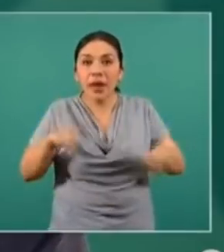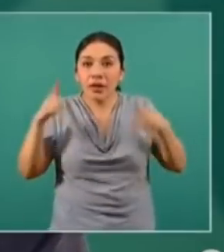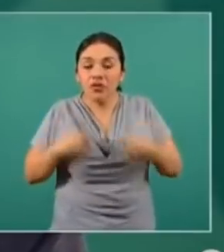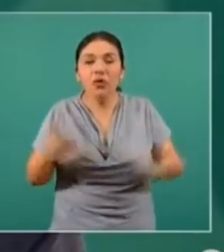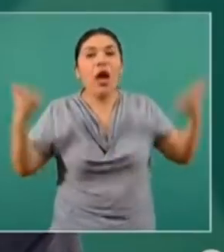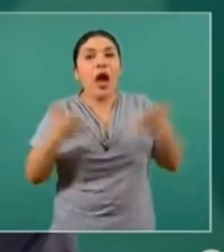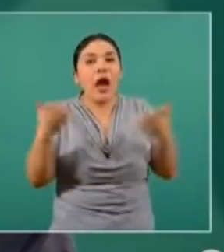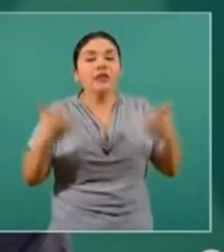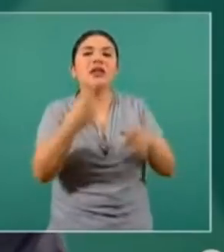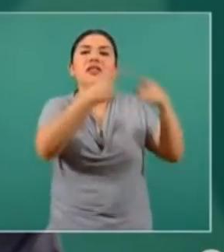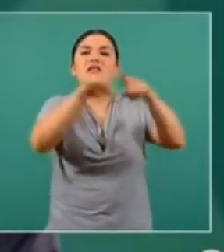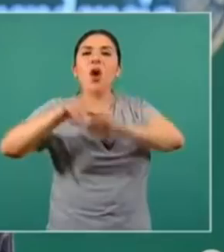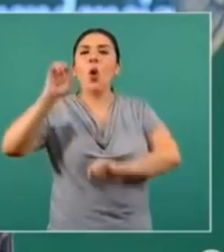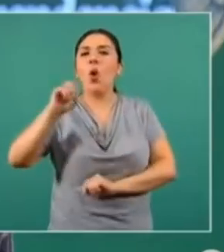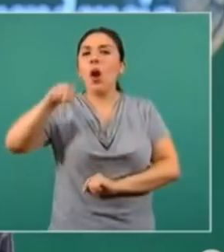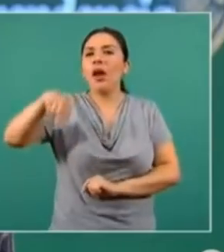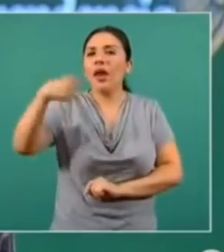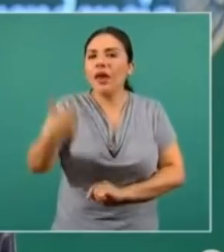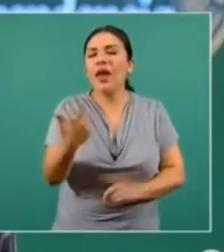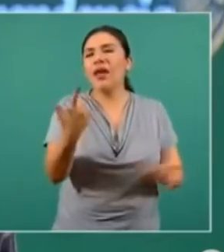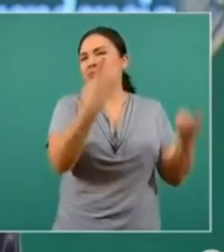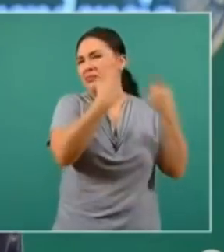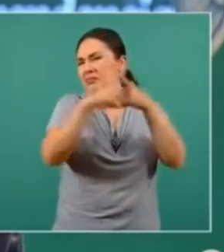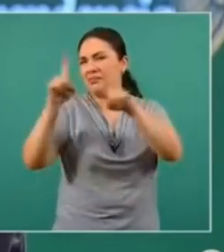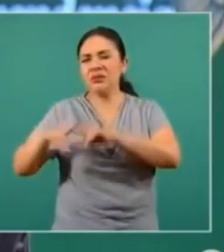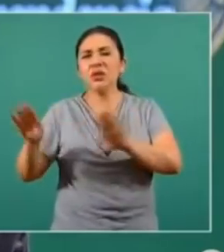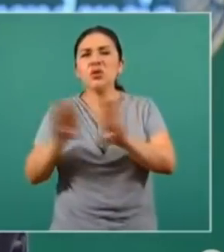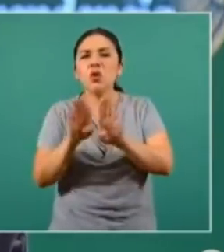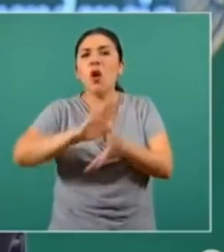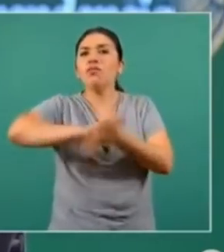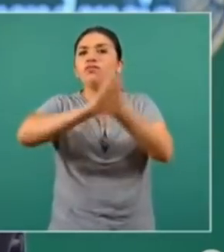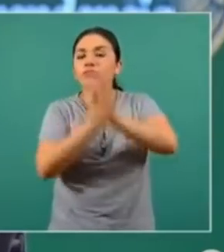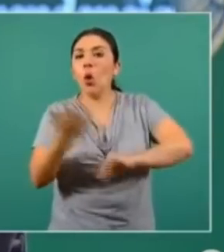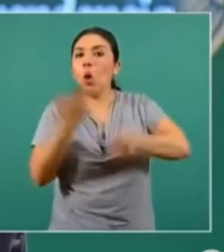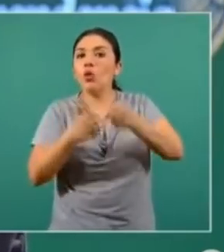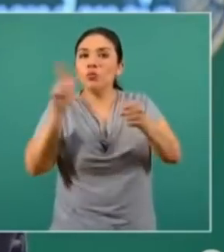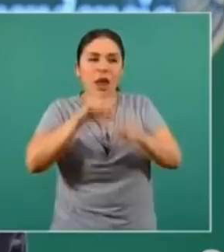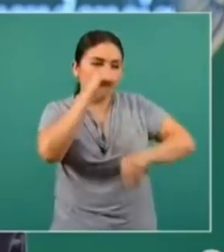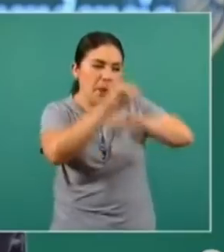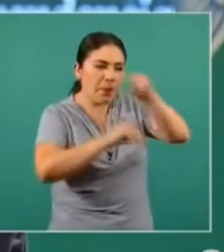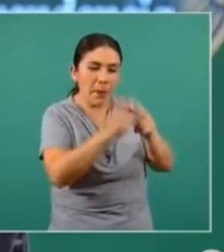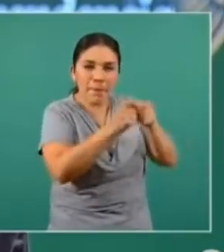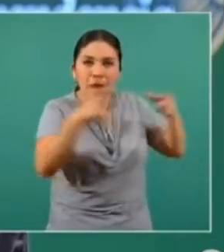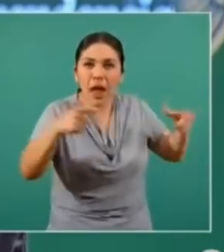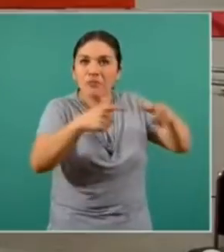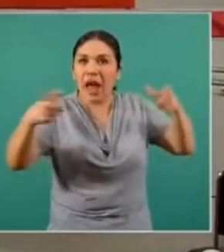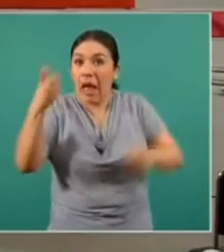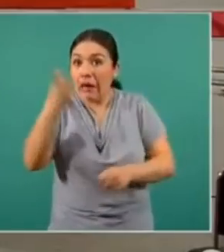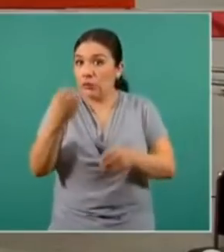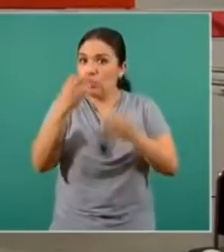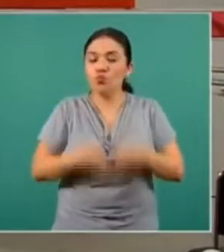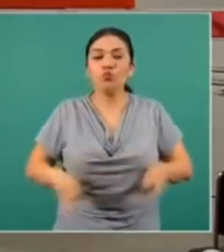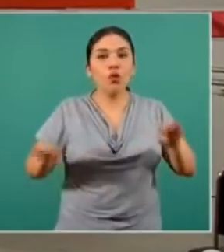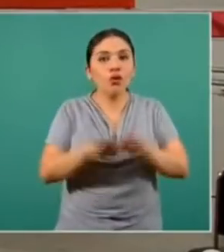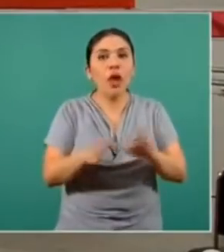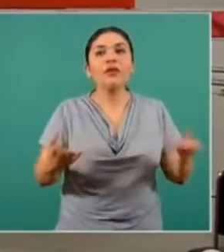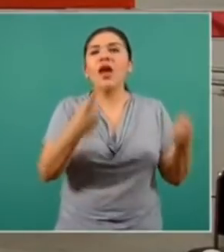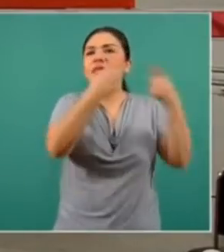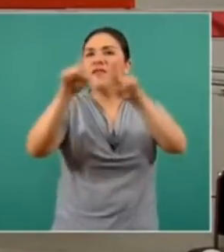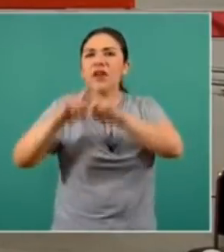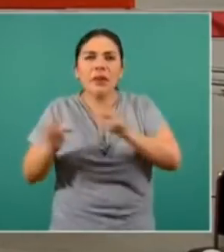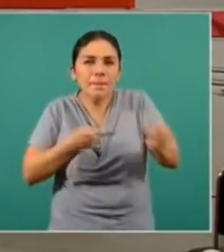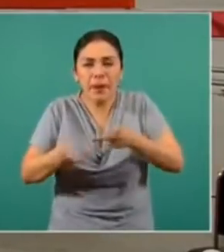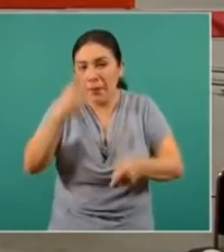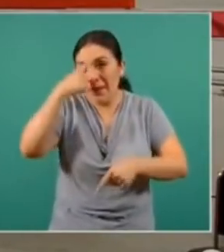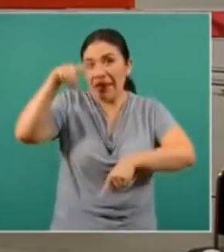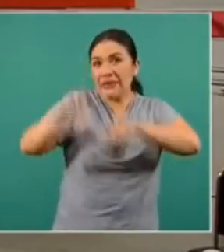las organizaciones civiles, la reconversión hospitalaria, importantísima, las distintas estrategias